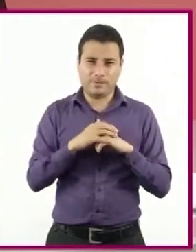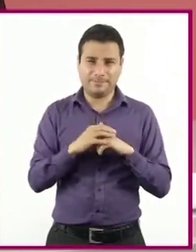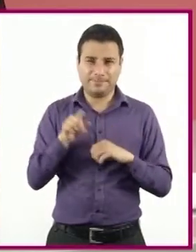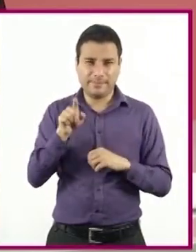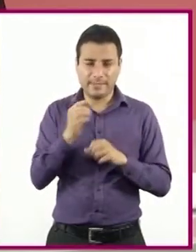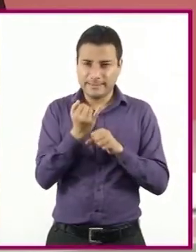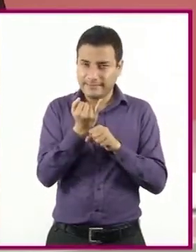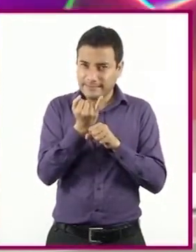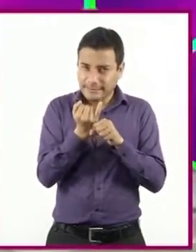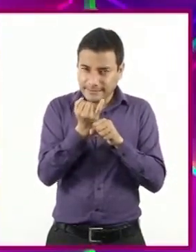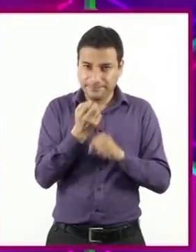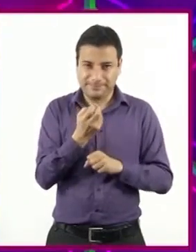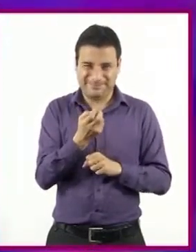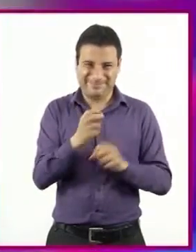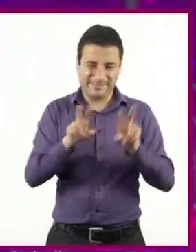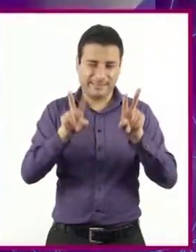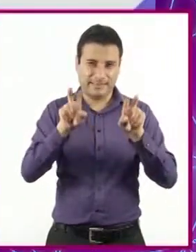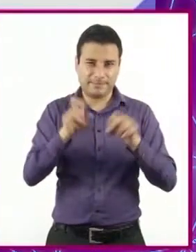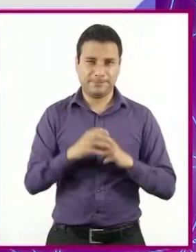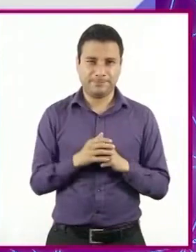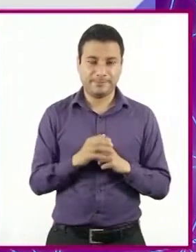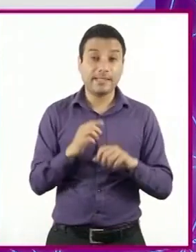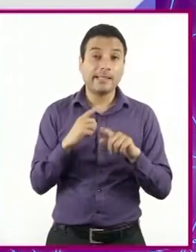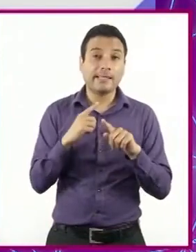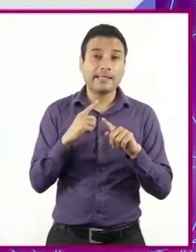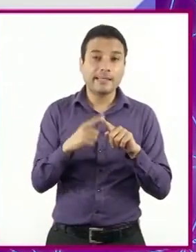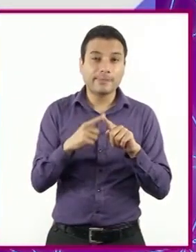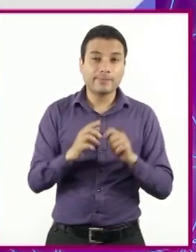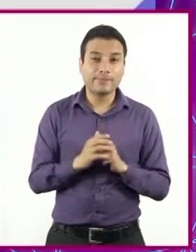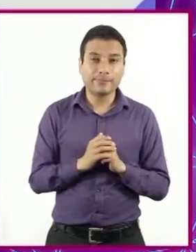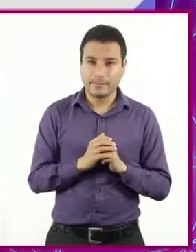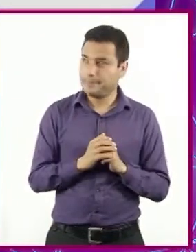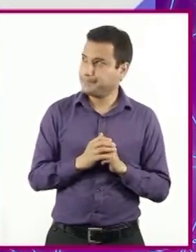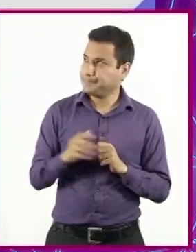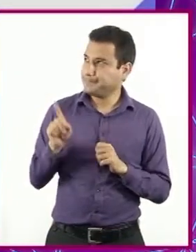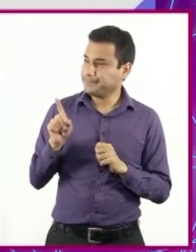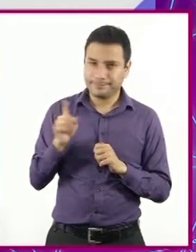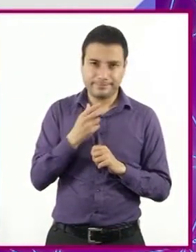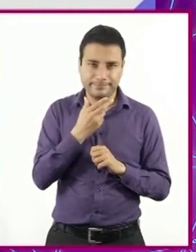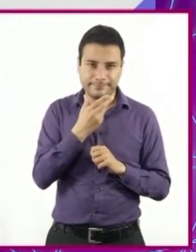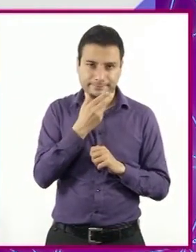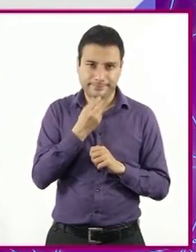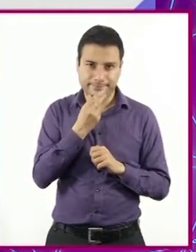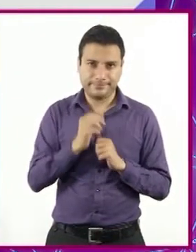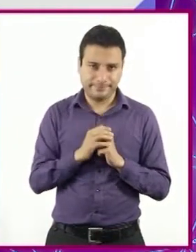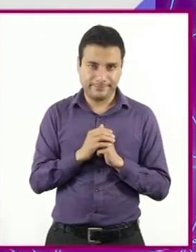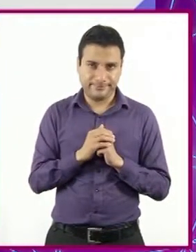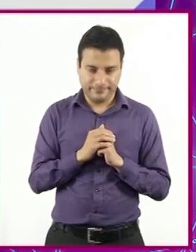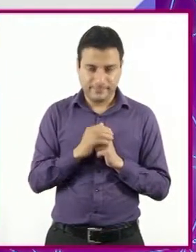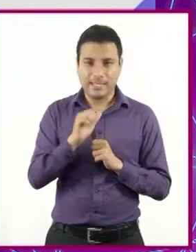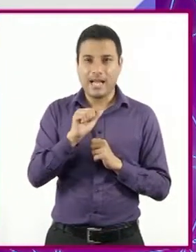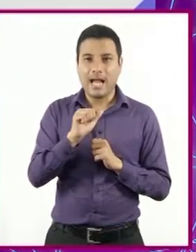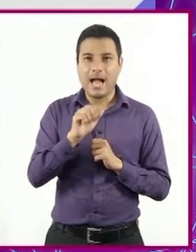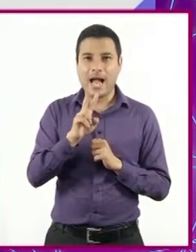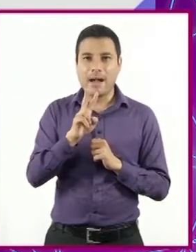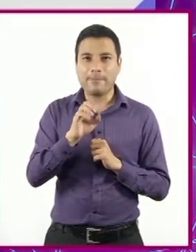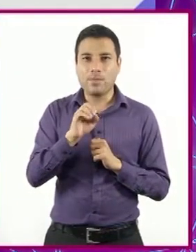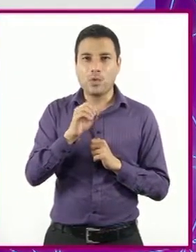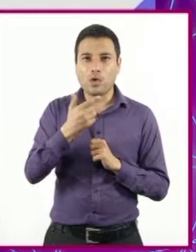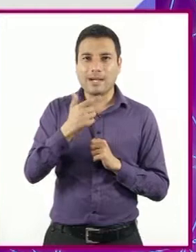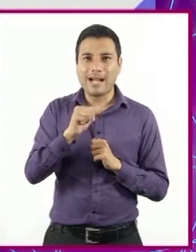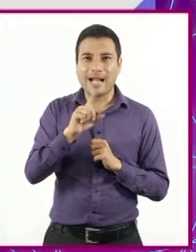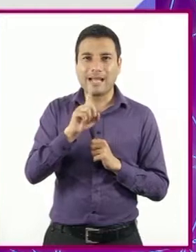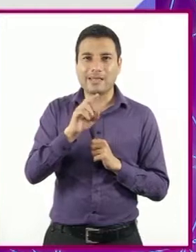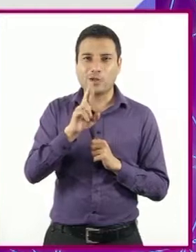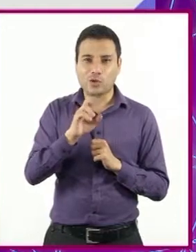con respecto a este planteamiento fue Lorenzo Romano Amadeo Carlo Avogadro, conde de Quarenga e